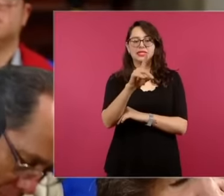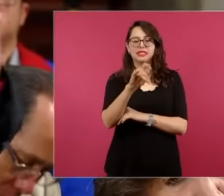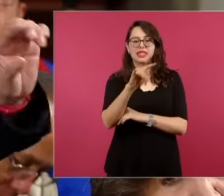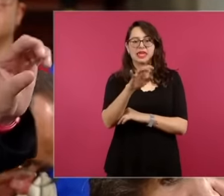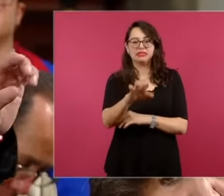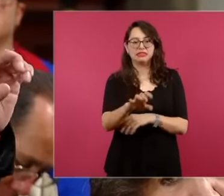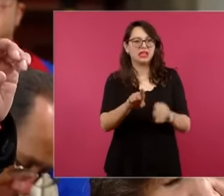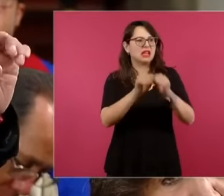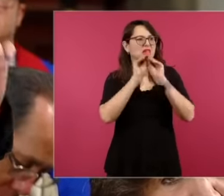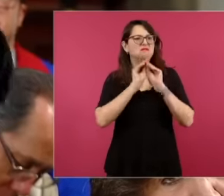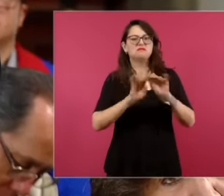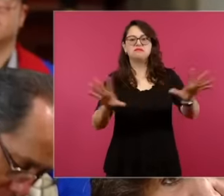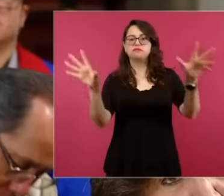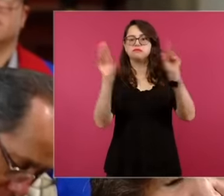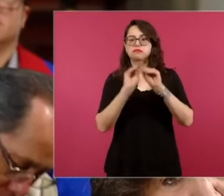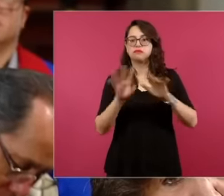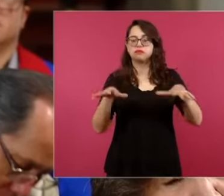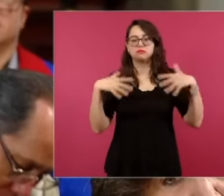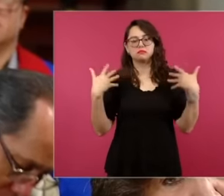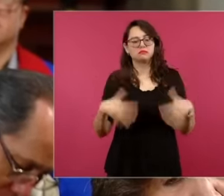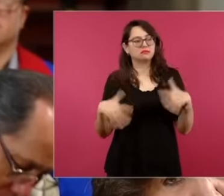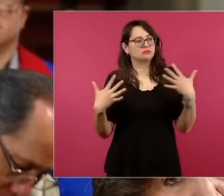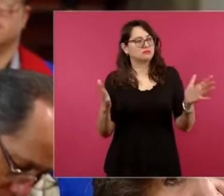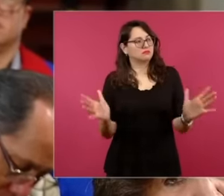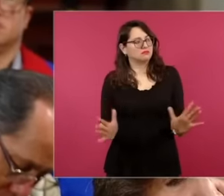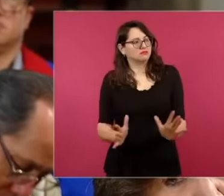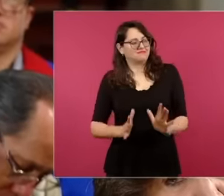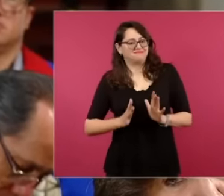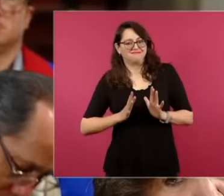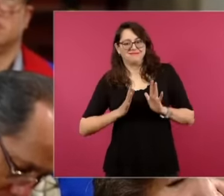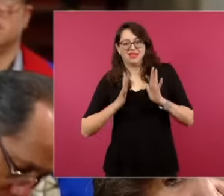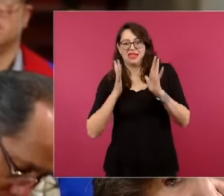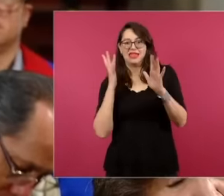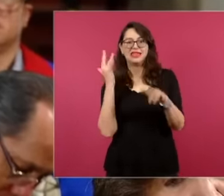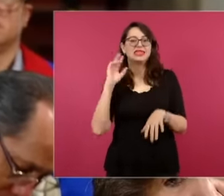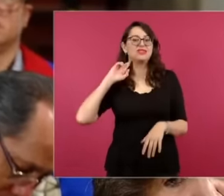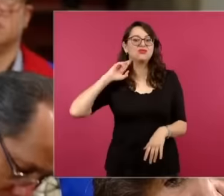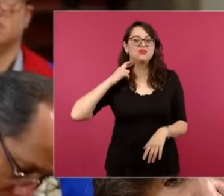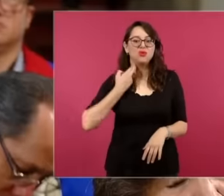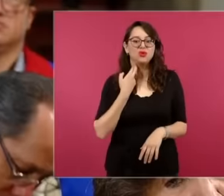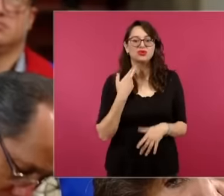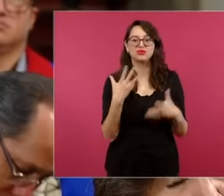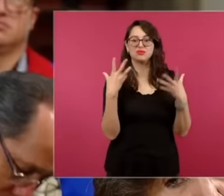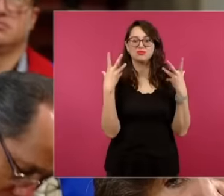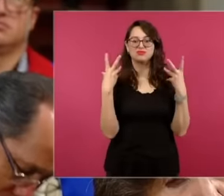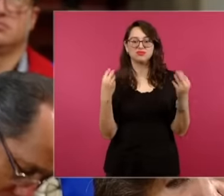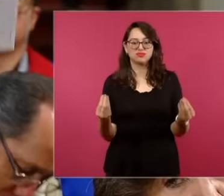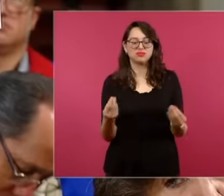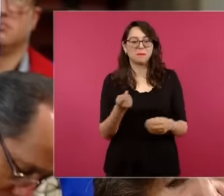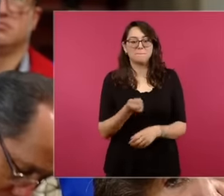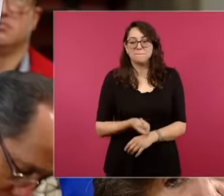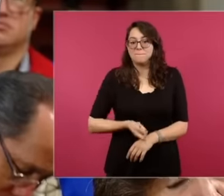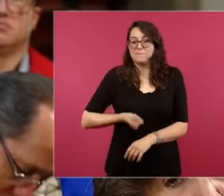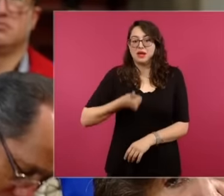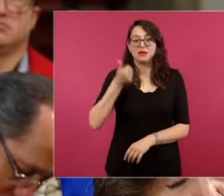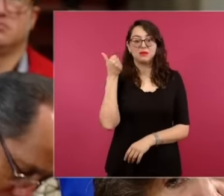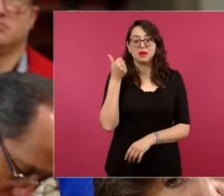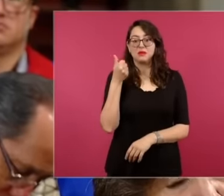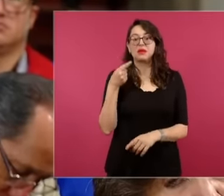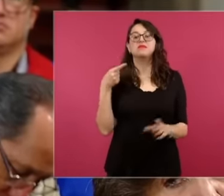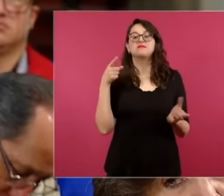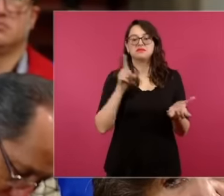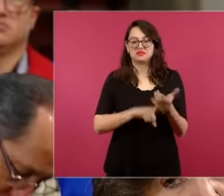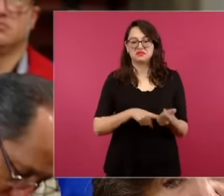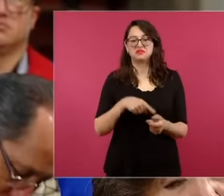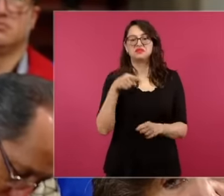de la masividad, de la cantidad de tweets, de la cantidad de bots contra usted, y que muy probablemente, como dice aquí, está